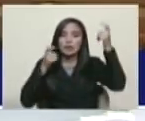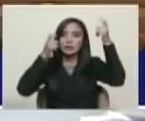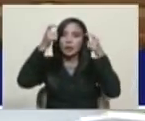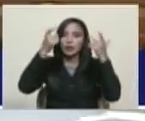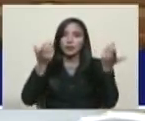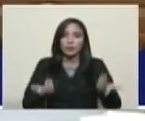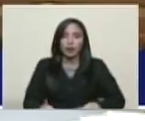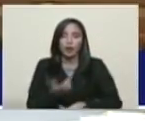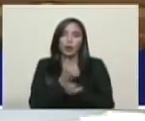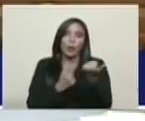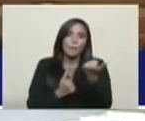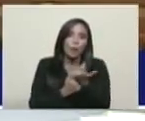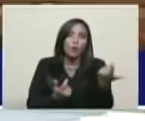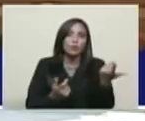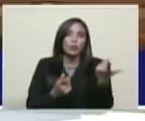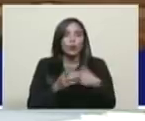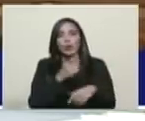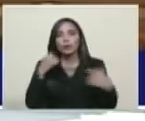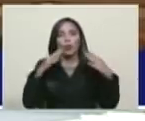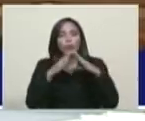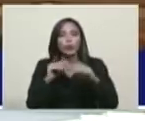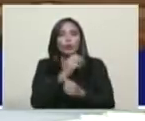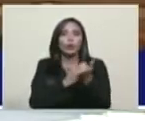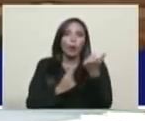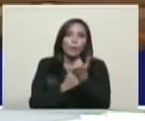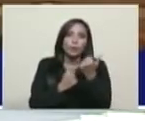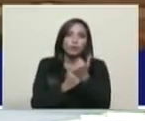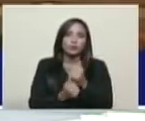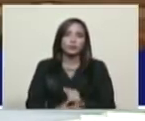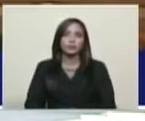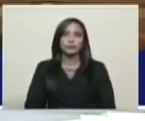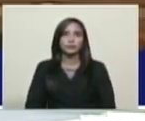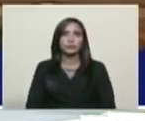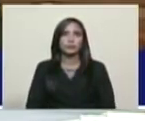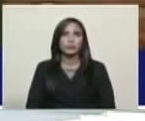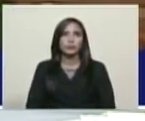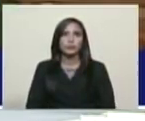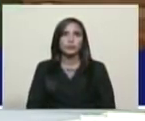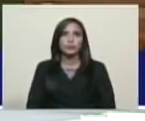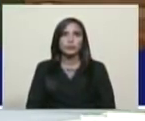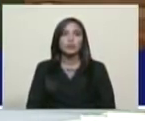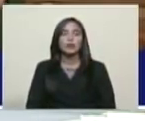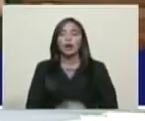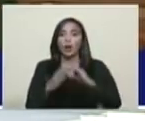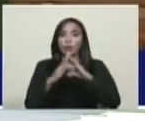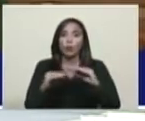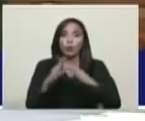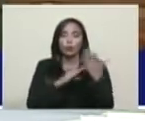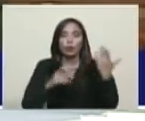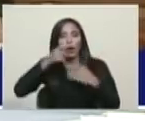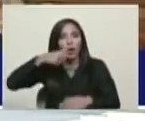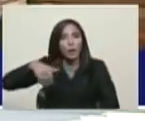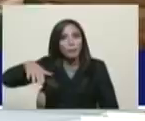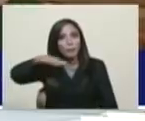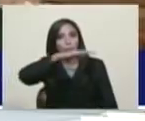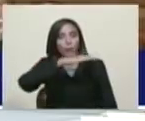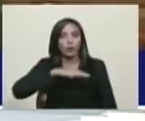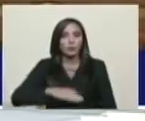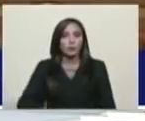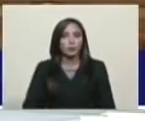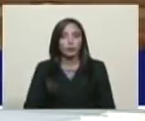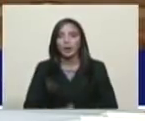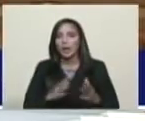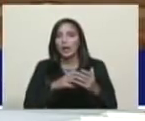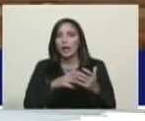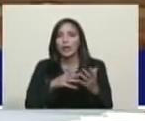compañero Wilmar Castro Soteldo. Pero además, confío en la fuerza revolucionaria de las fuerzas del campo, de las fuerzas